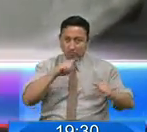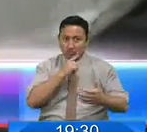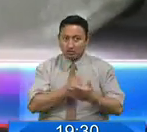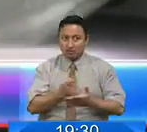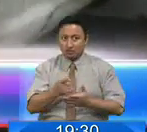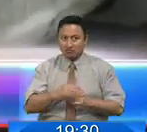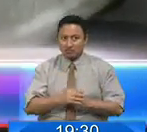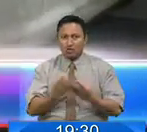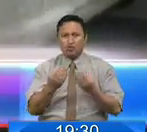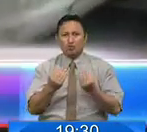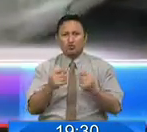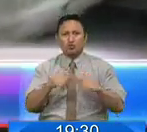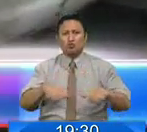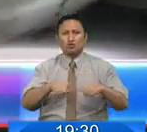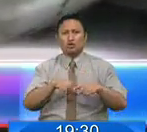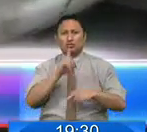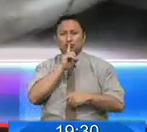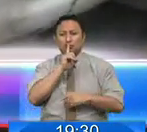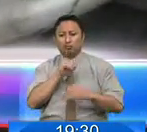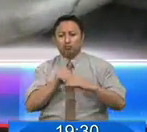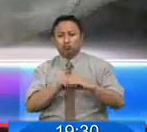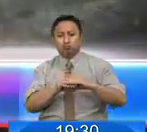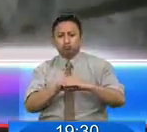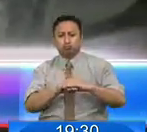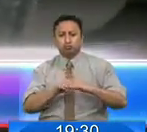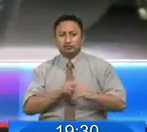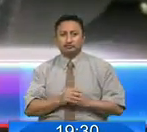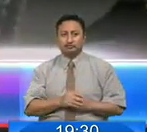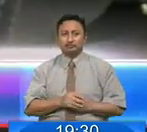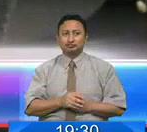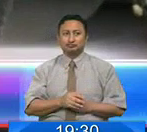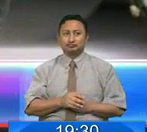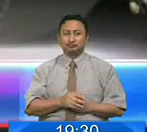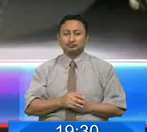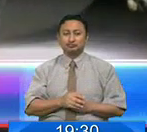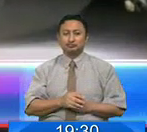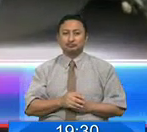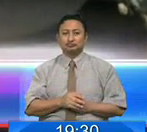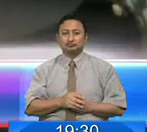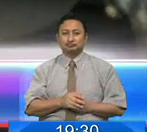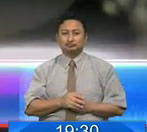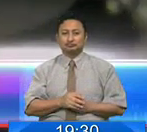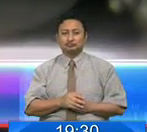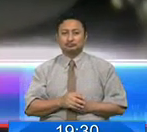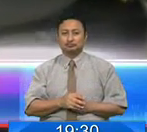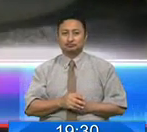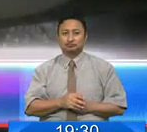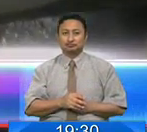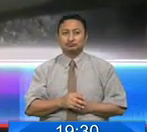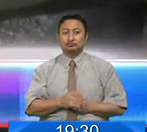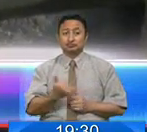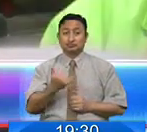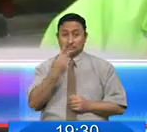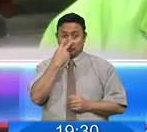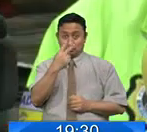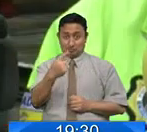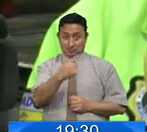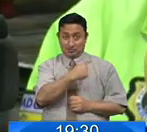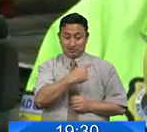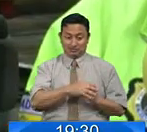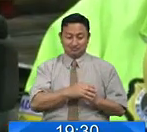caletas es decir o situaciones ocultas que tiene el vehículo en donde pudimos como pueden apreciar